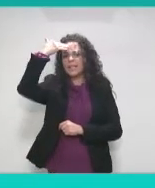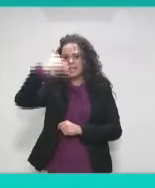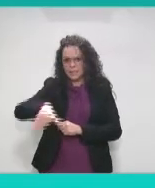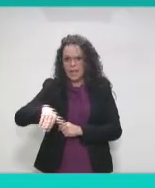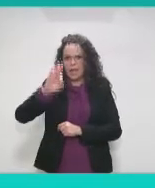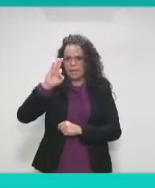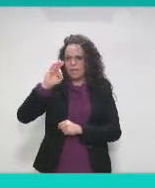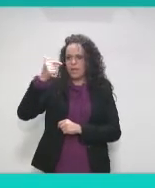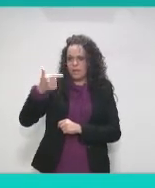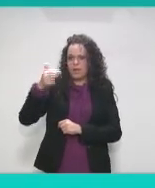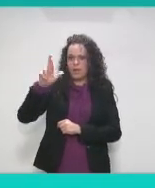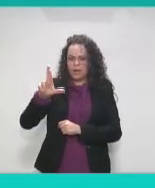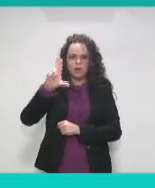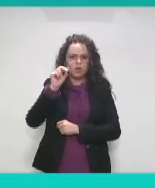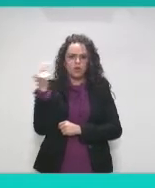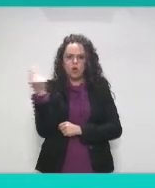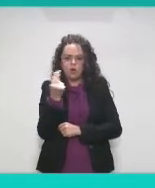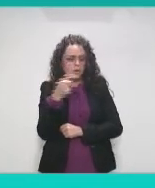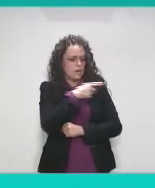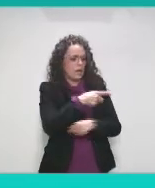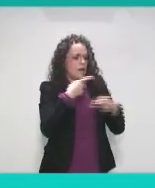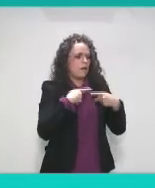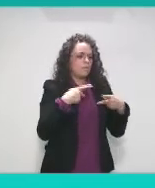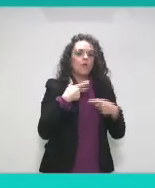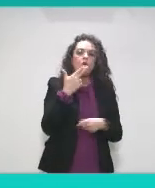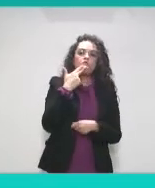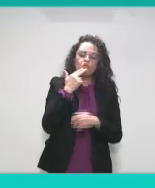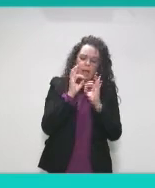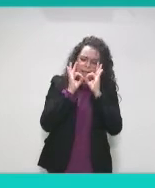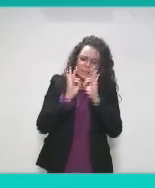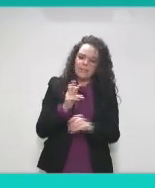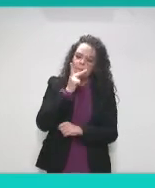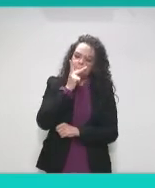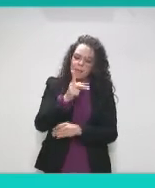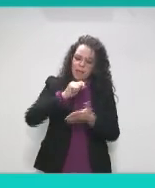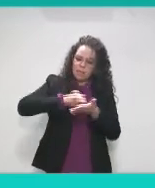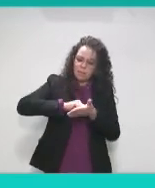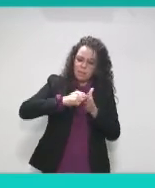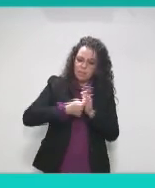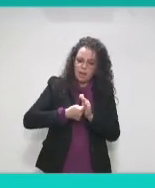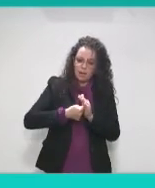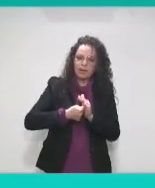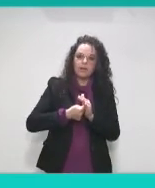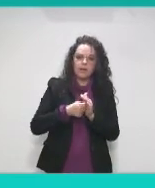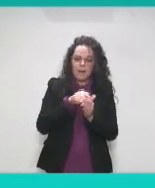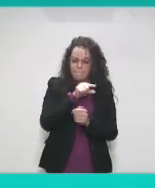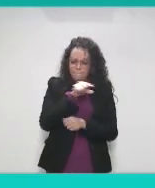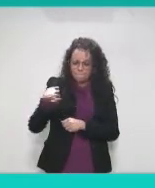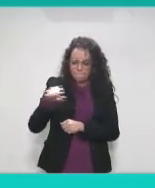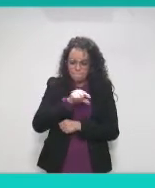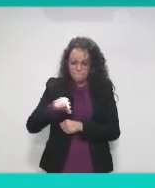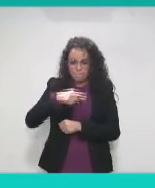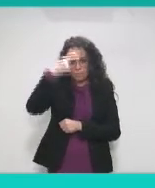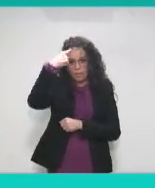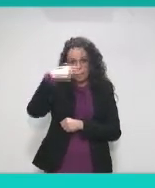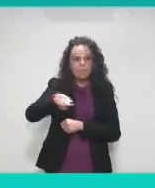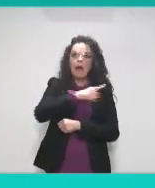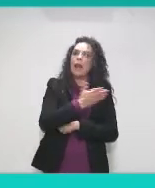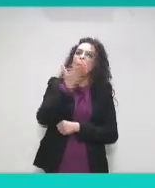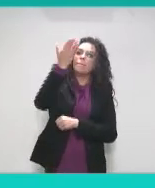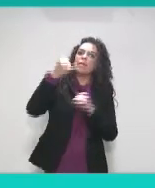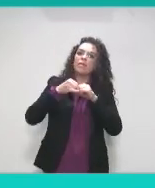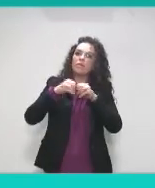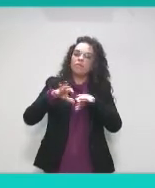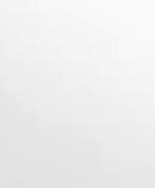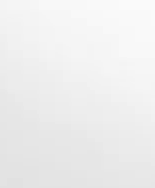no haya usado exactamente los términos técnicos precisos en su solicitud ya que no es experto